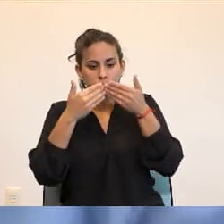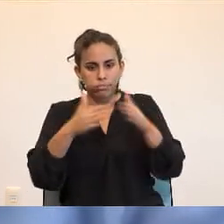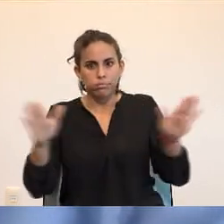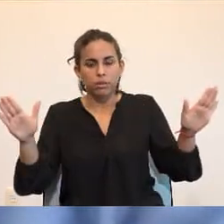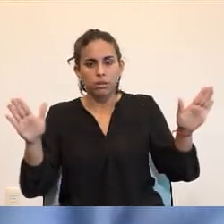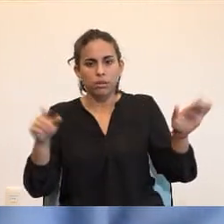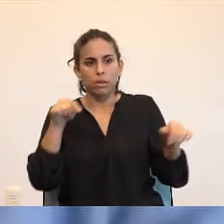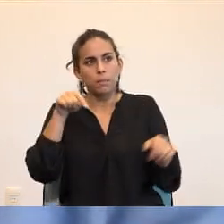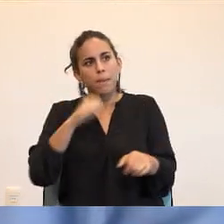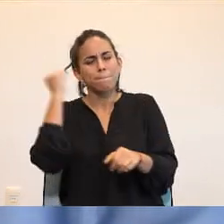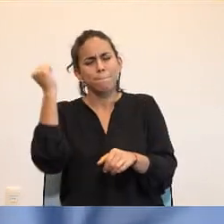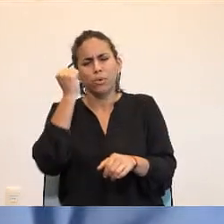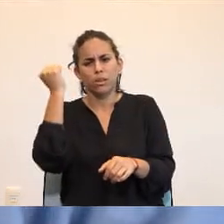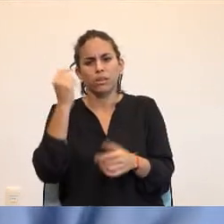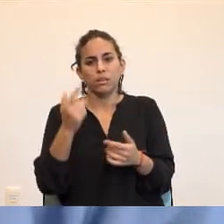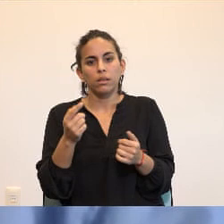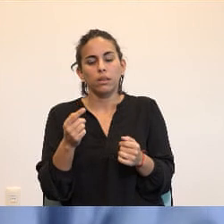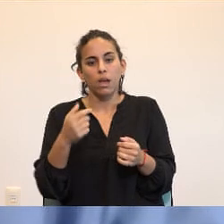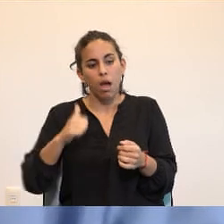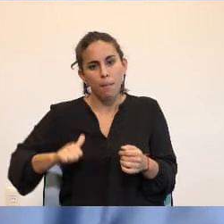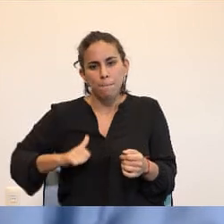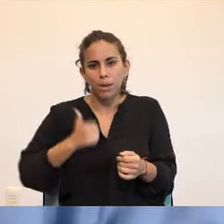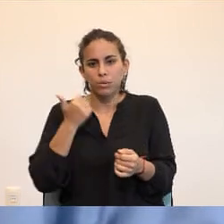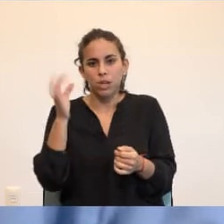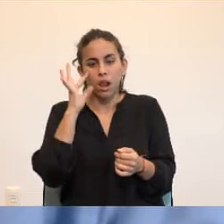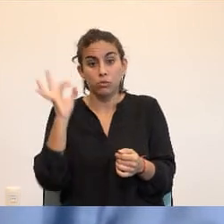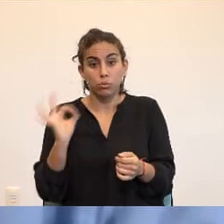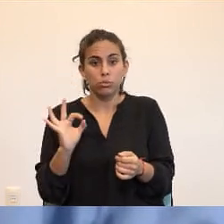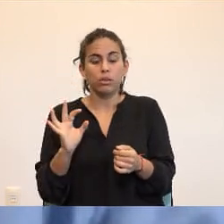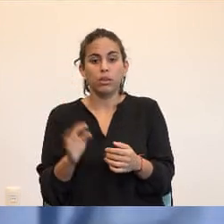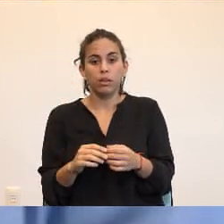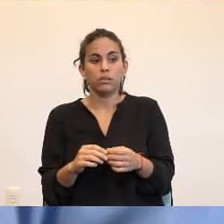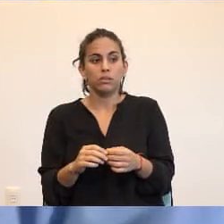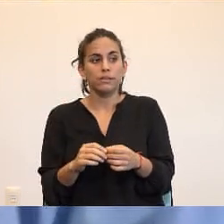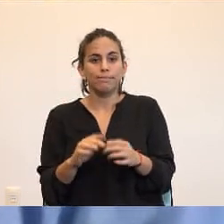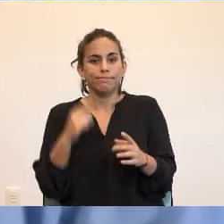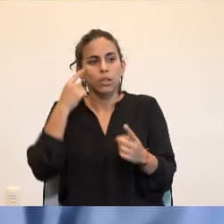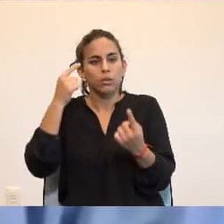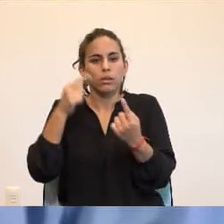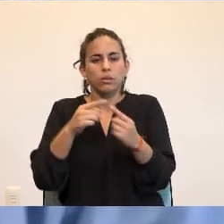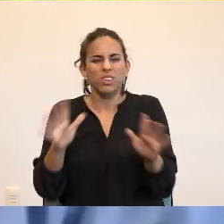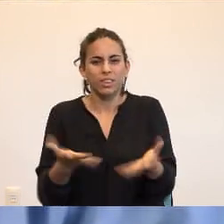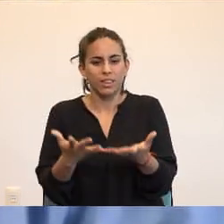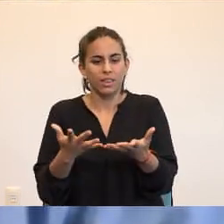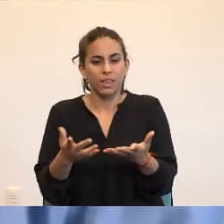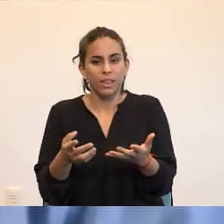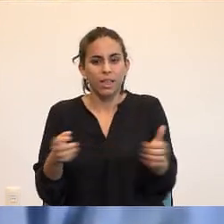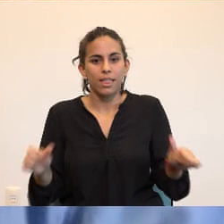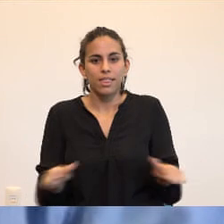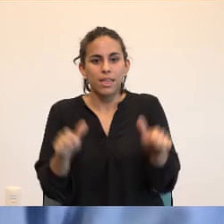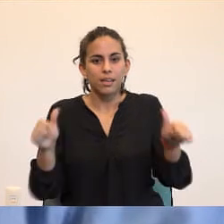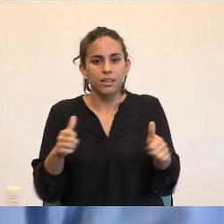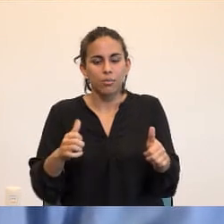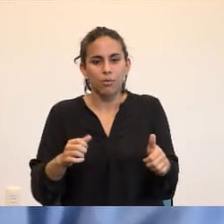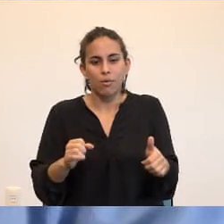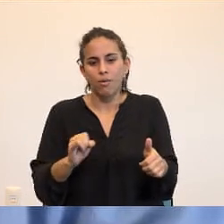mí lo que es muy importante es aprovechar esas oportunidades para cultivar lo que decíamos antes, esa